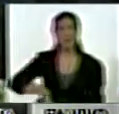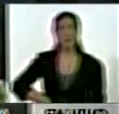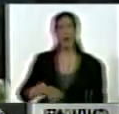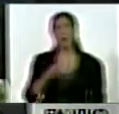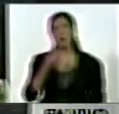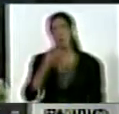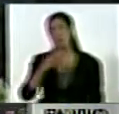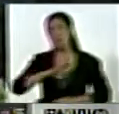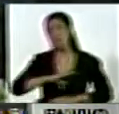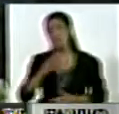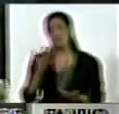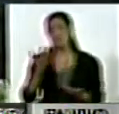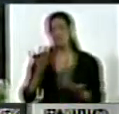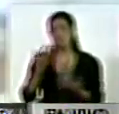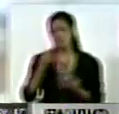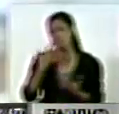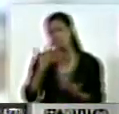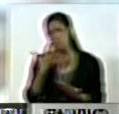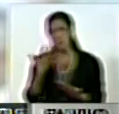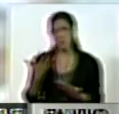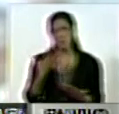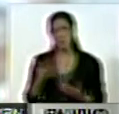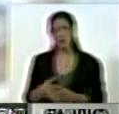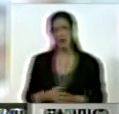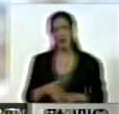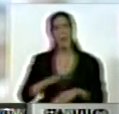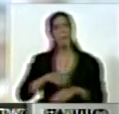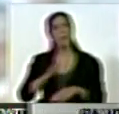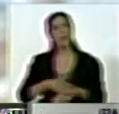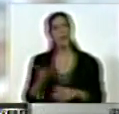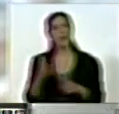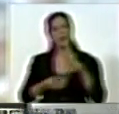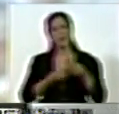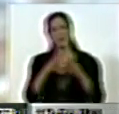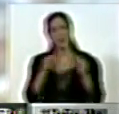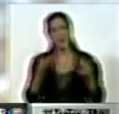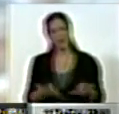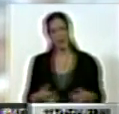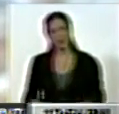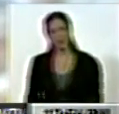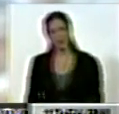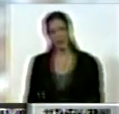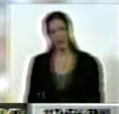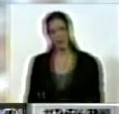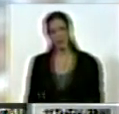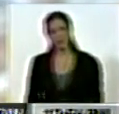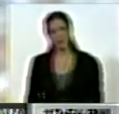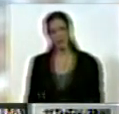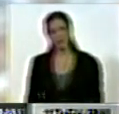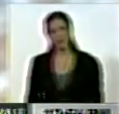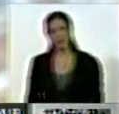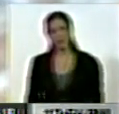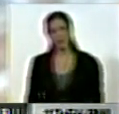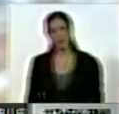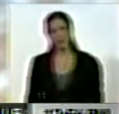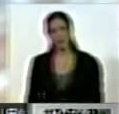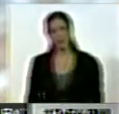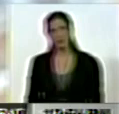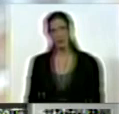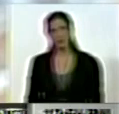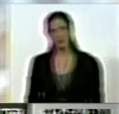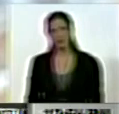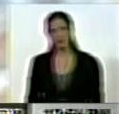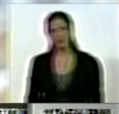vida muy razonable. ¿Por qué hacer todo esto? Es mi deber. Tú no puedes